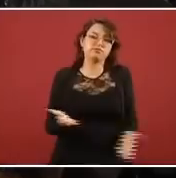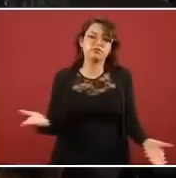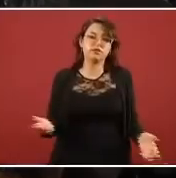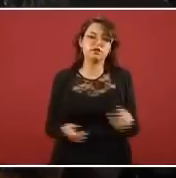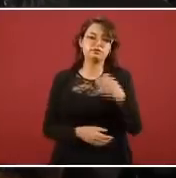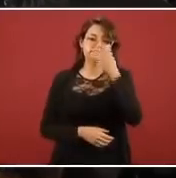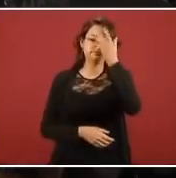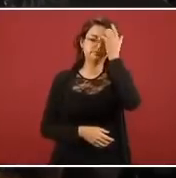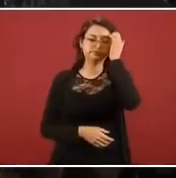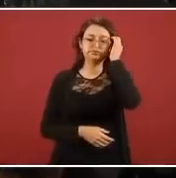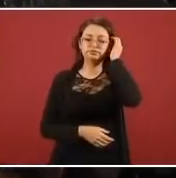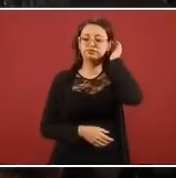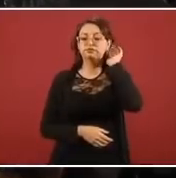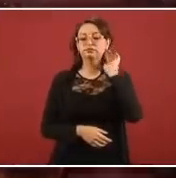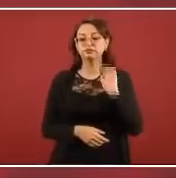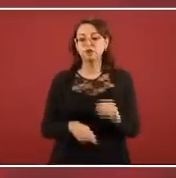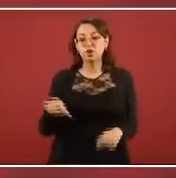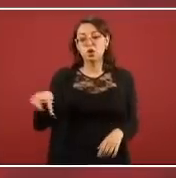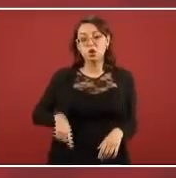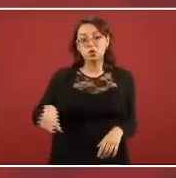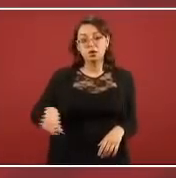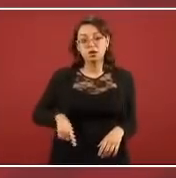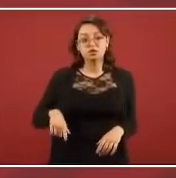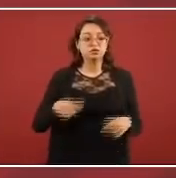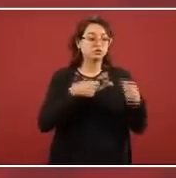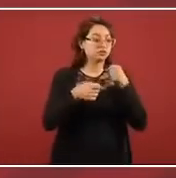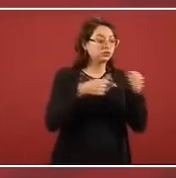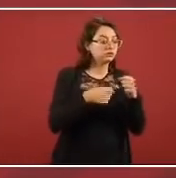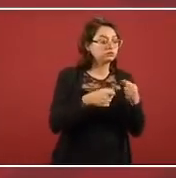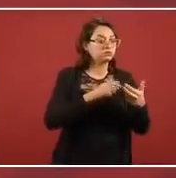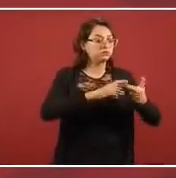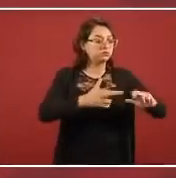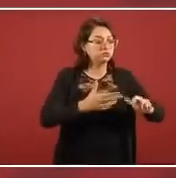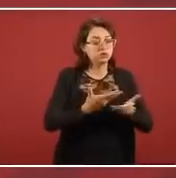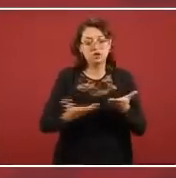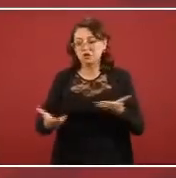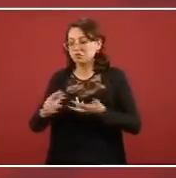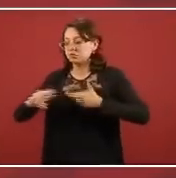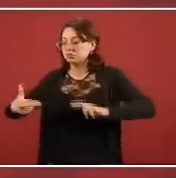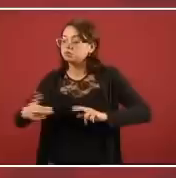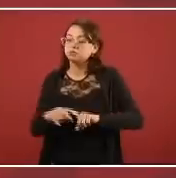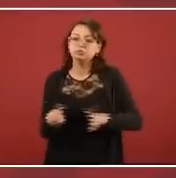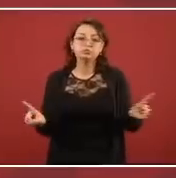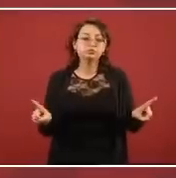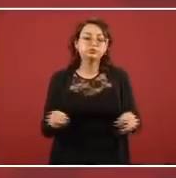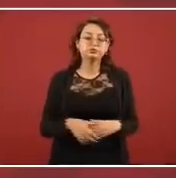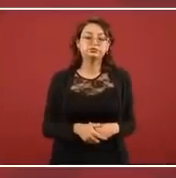entre el gobierno y los medios, a la relación que tenemos ahora.